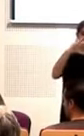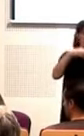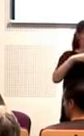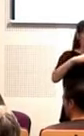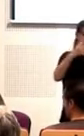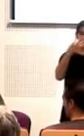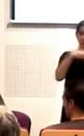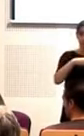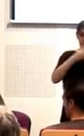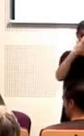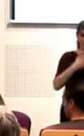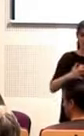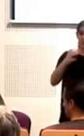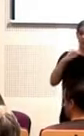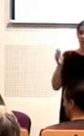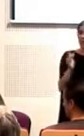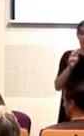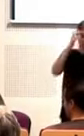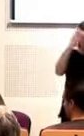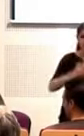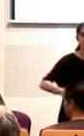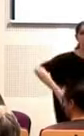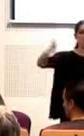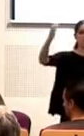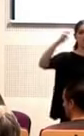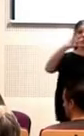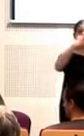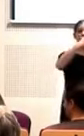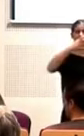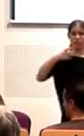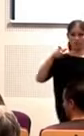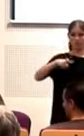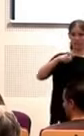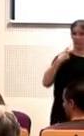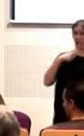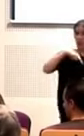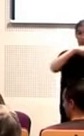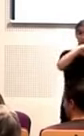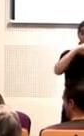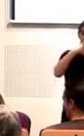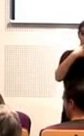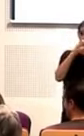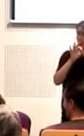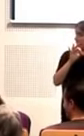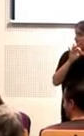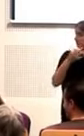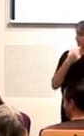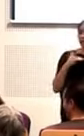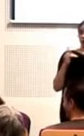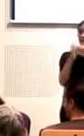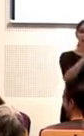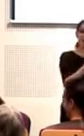sea otro salón de 200, de 300, de 400. Hoy había escrito 140. Eso.